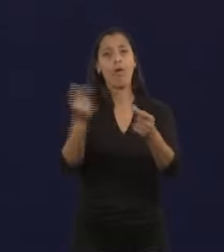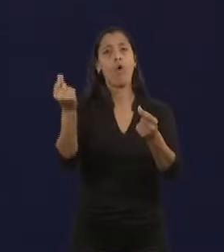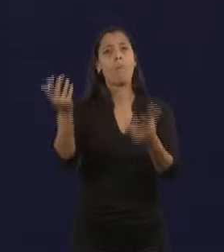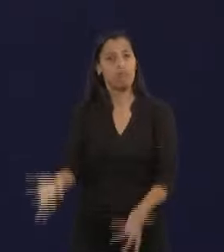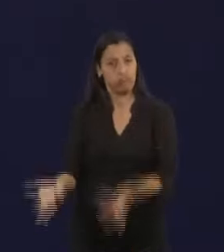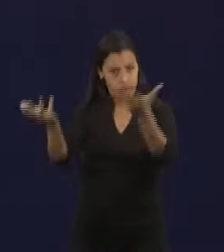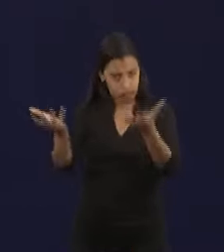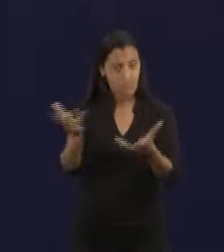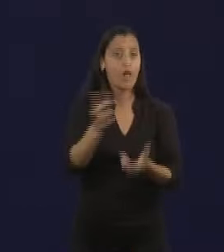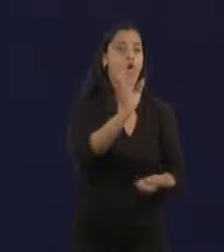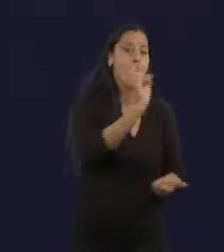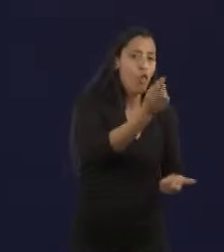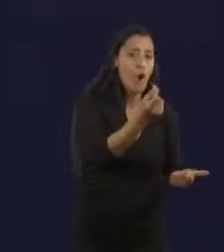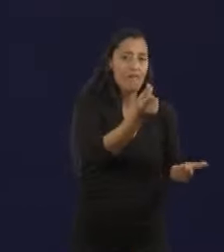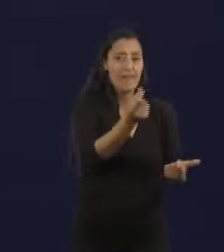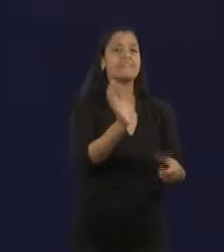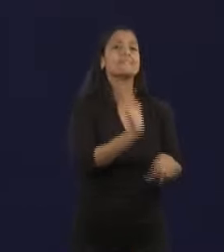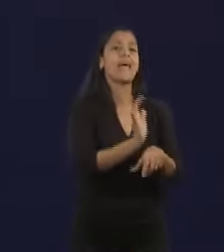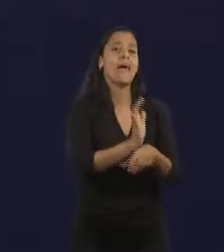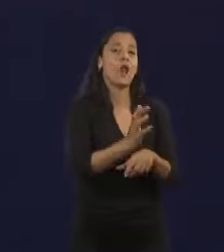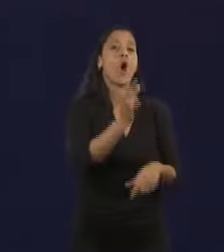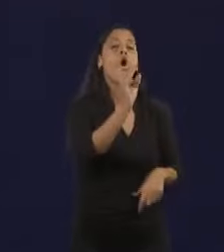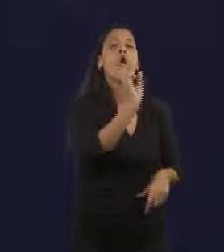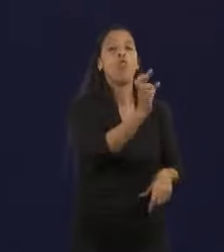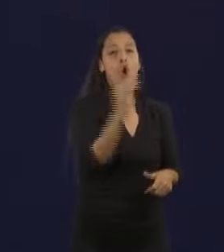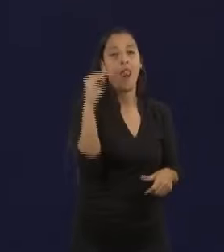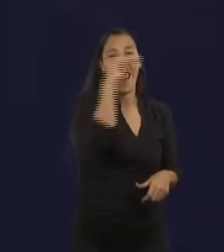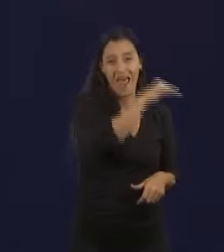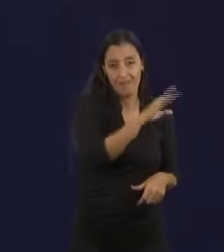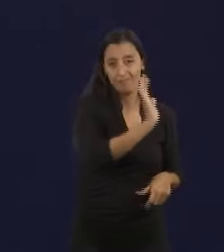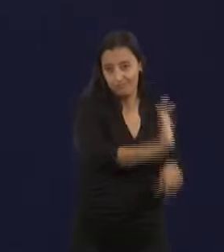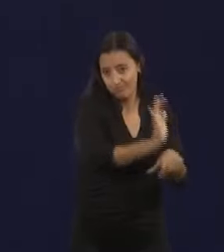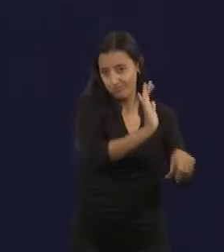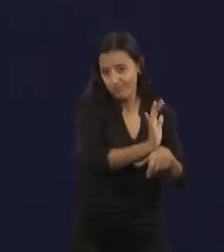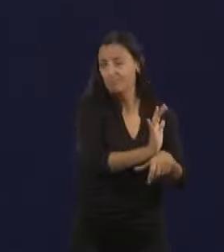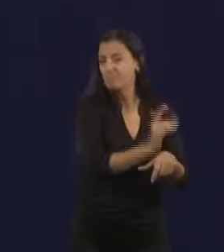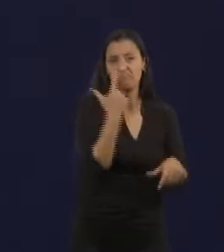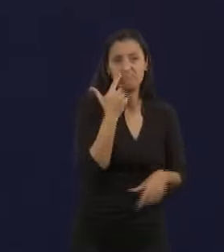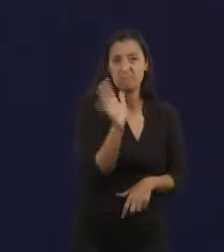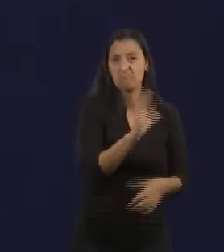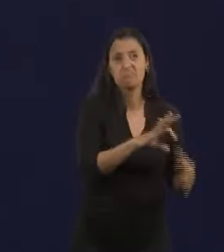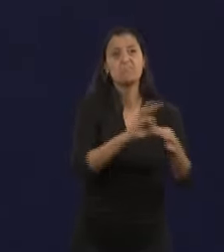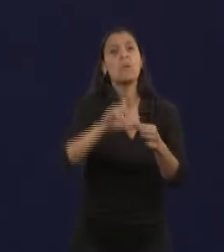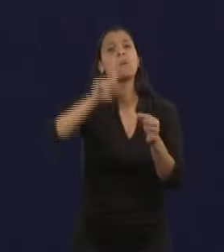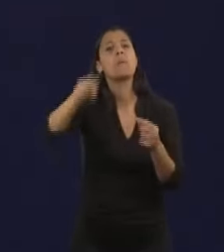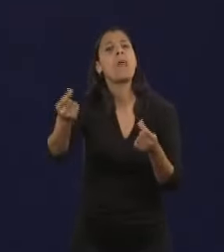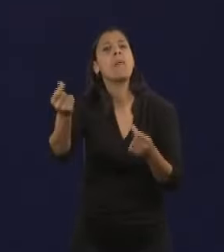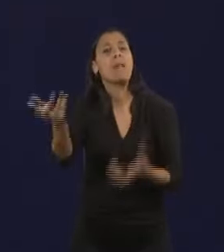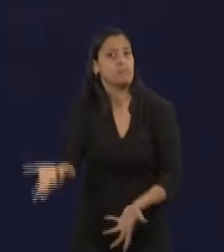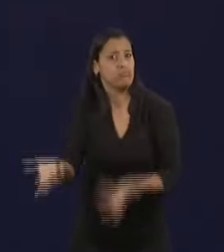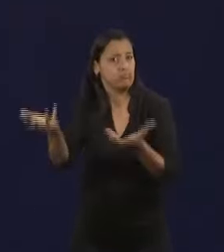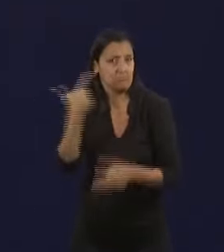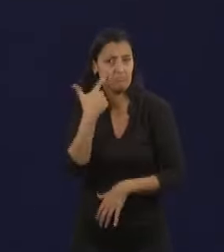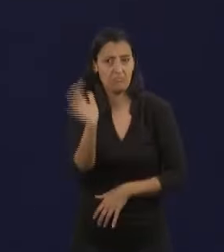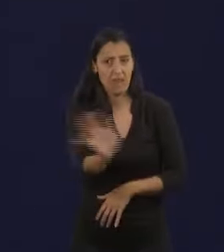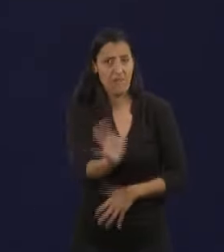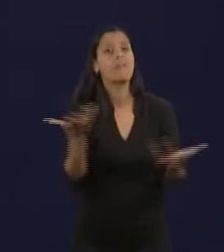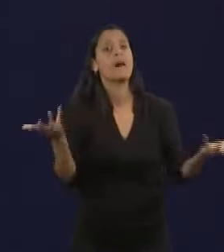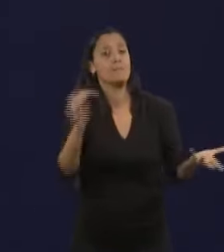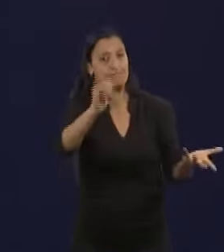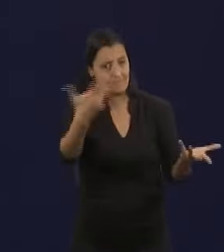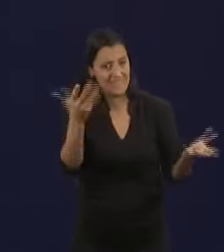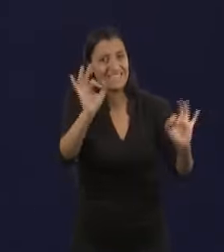financiero del dólar popularmente conocido como dólar blue con el efectivamente con los precios lo que no quita que la dinámica